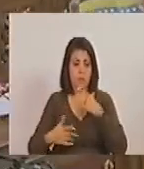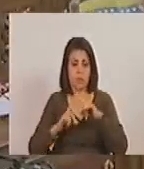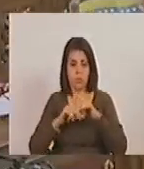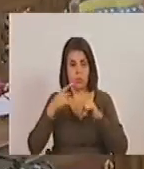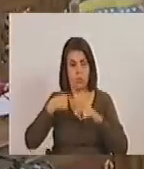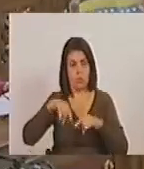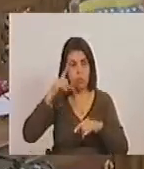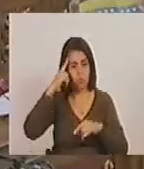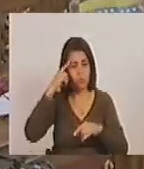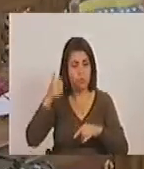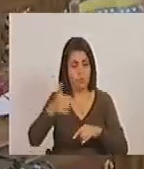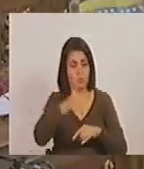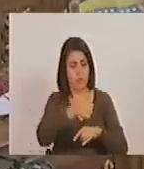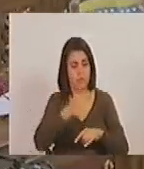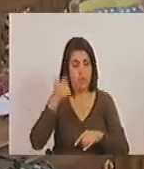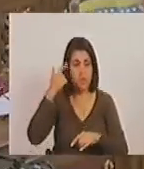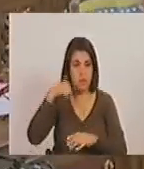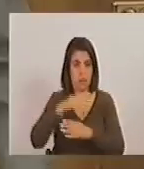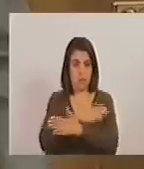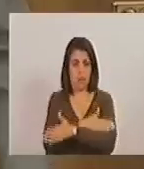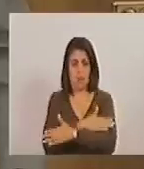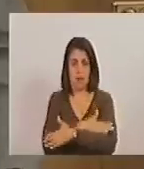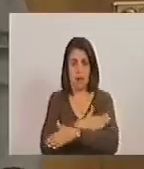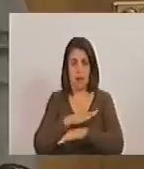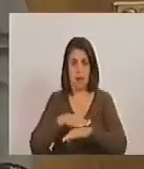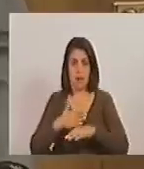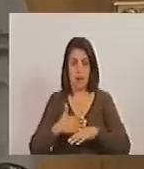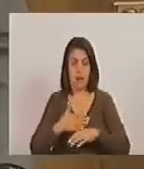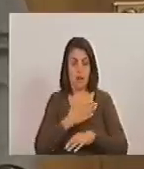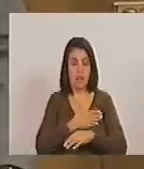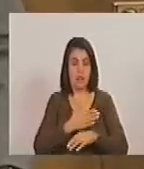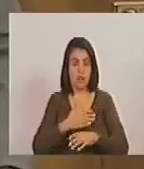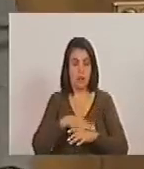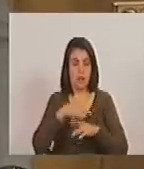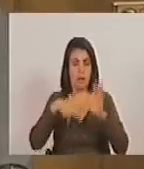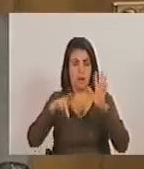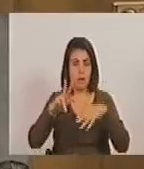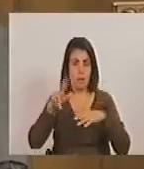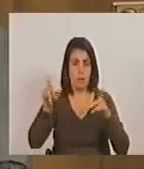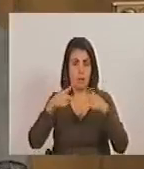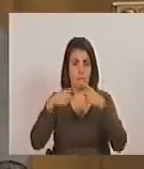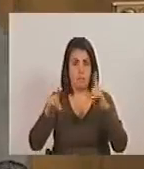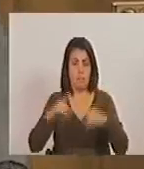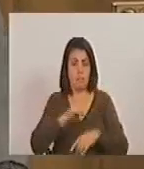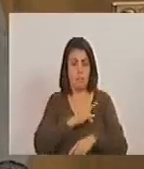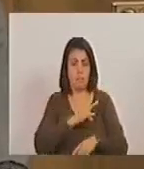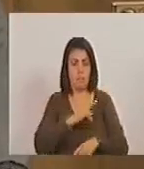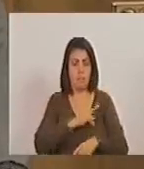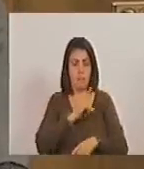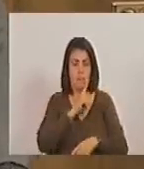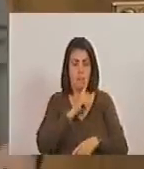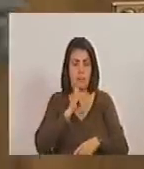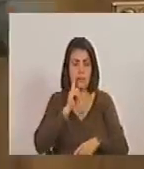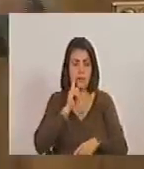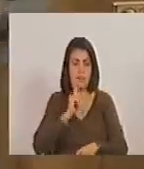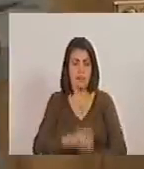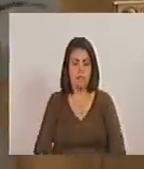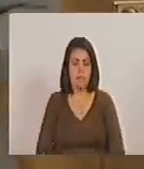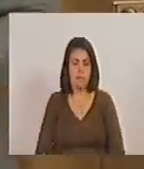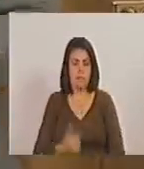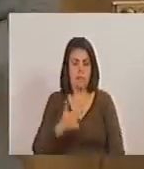creo que cabe una felicitación también al 13 aniversario de la universidad que lleva su nombre.